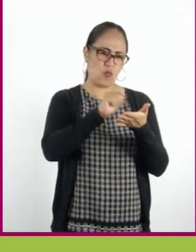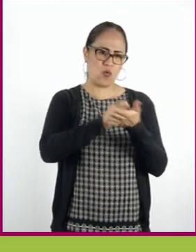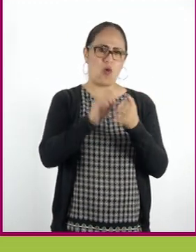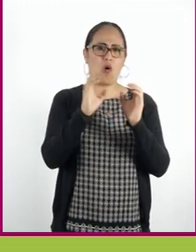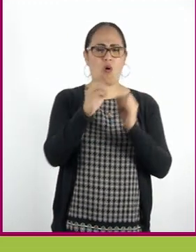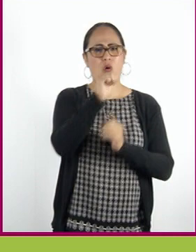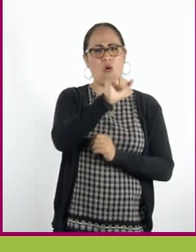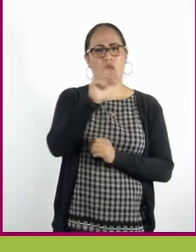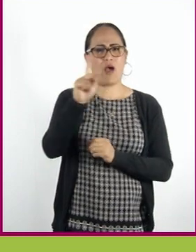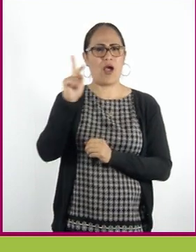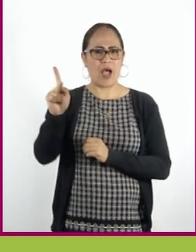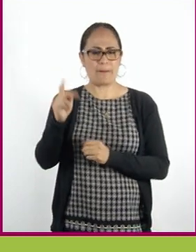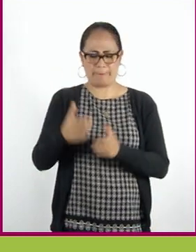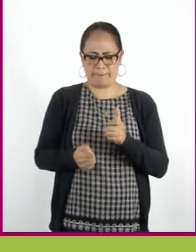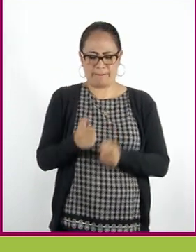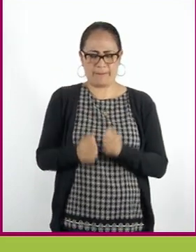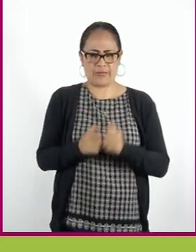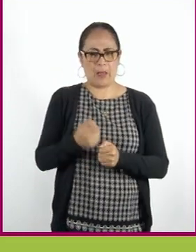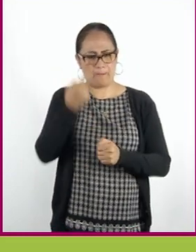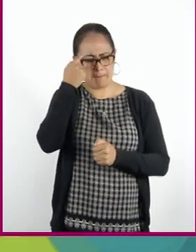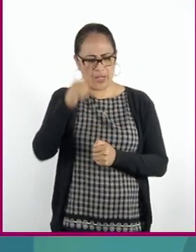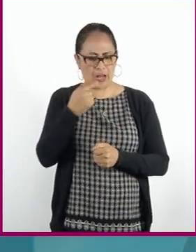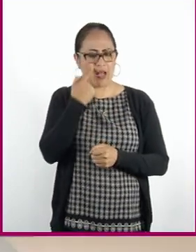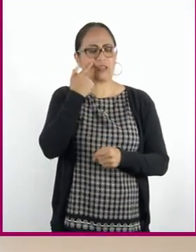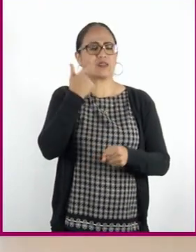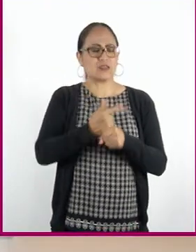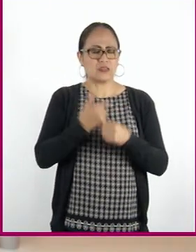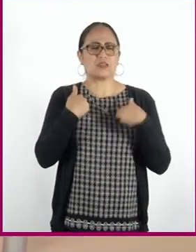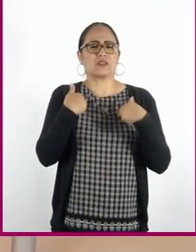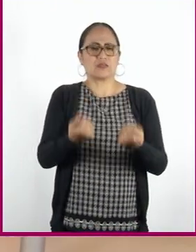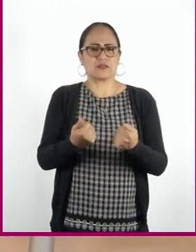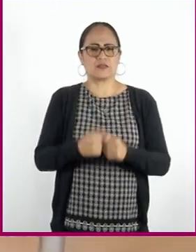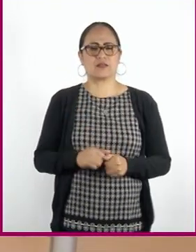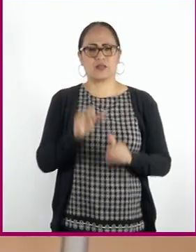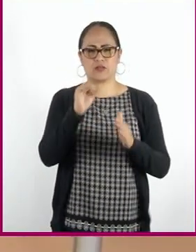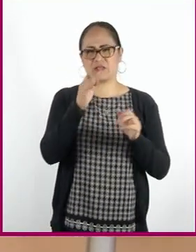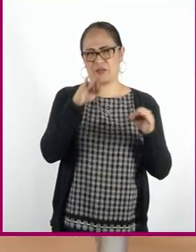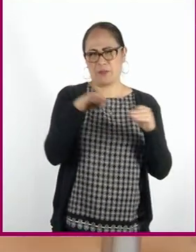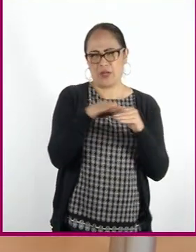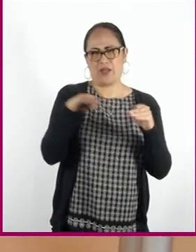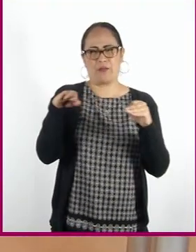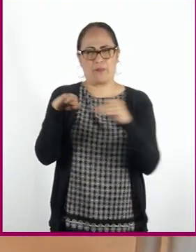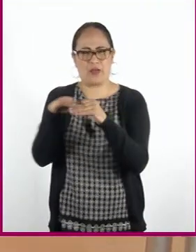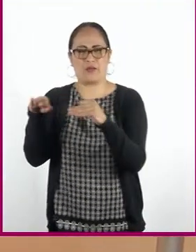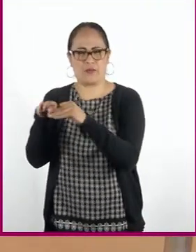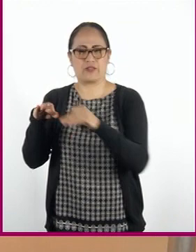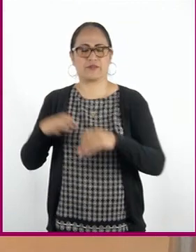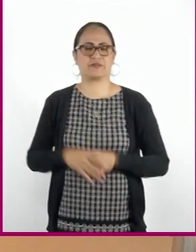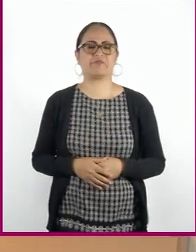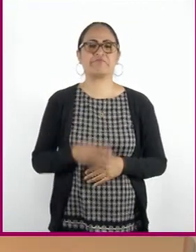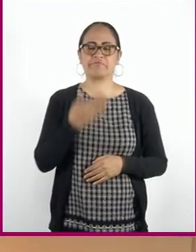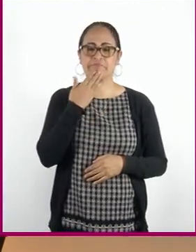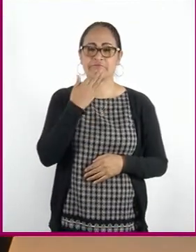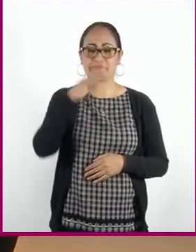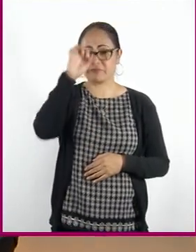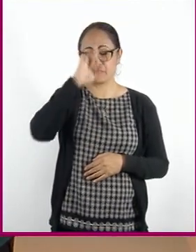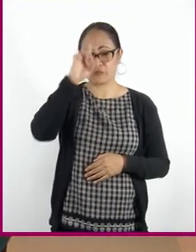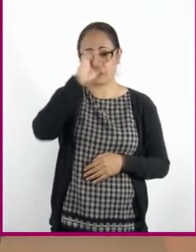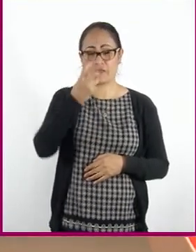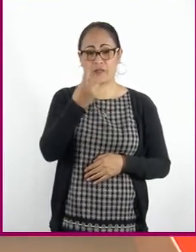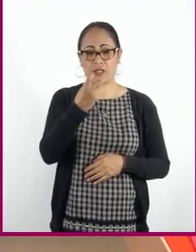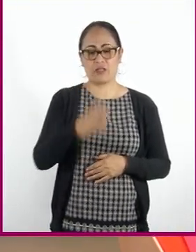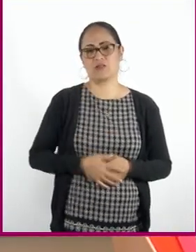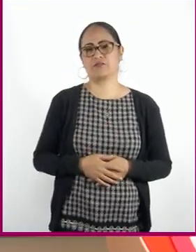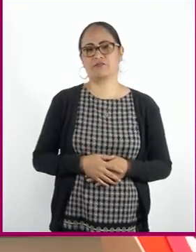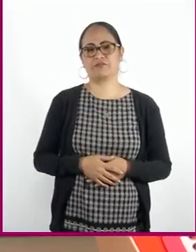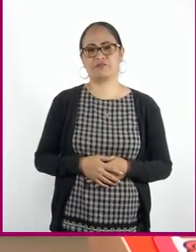aplicación electrónica para monitorearla. Excelente recomendación, maestro, ya que esta característica